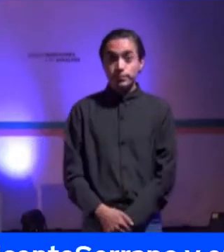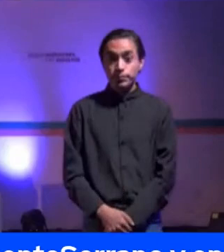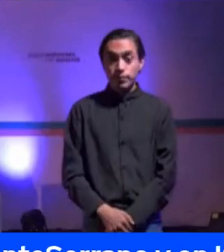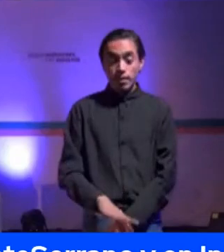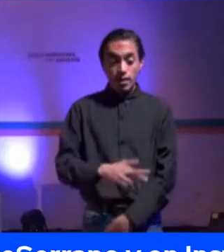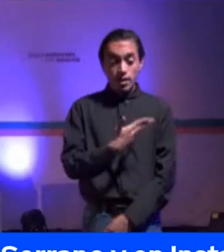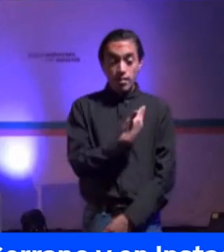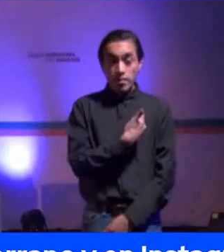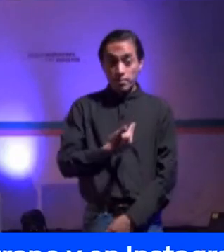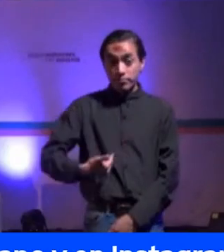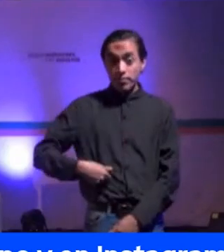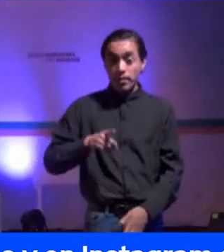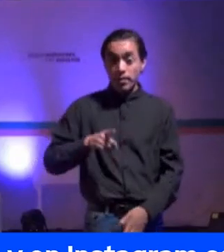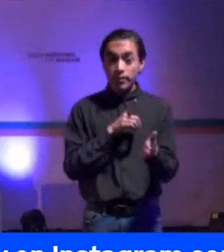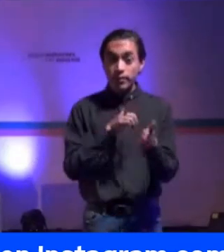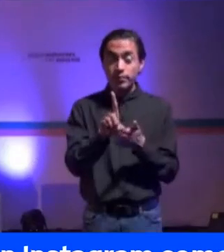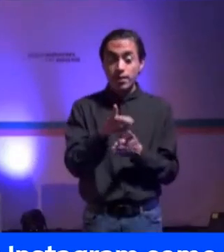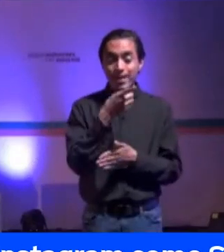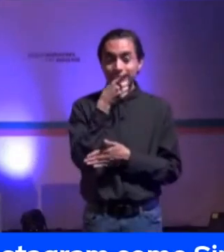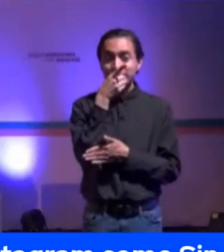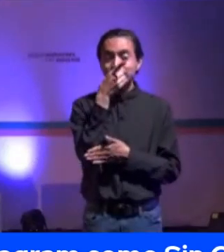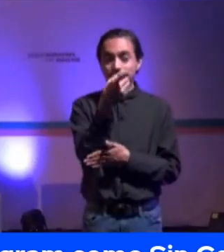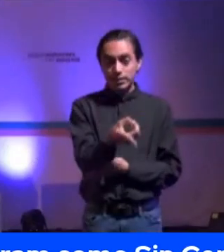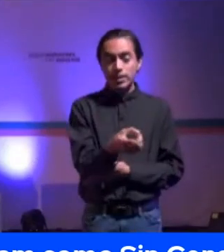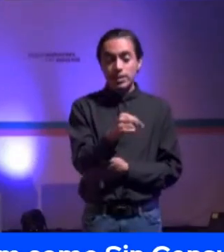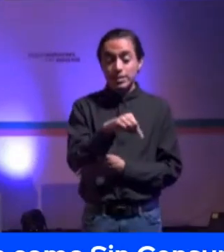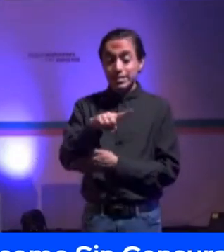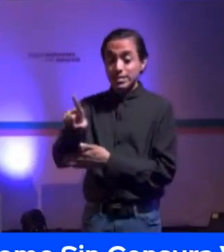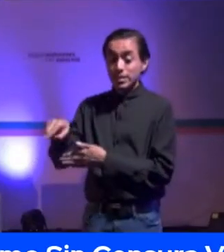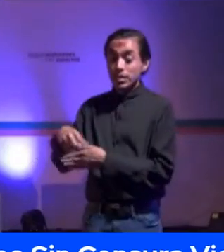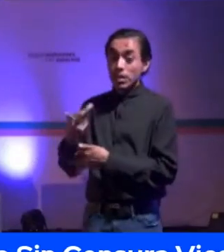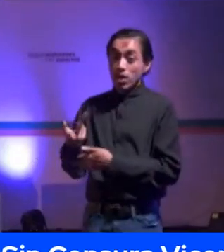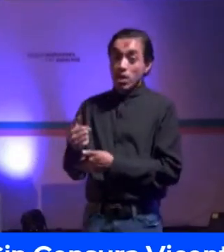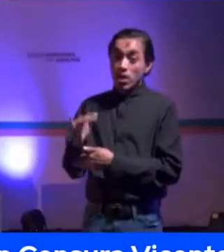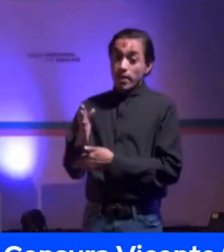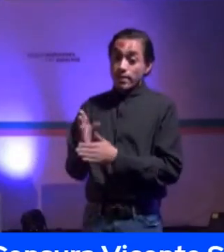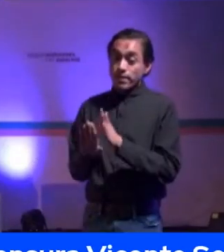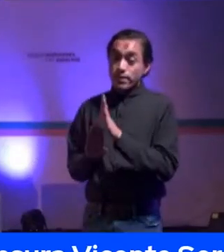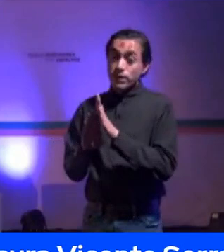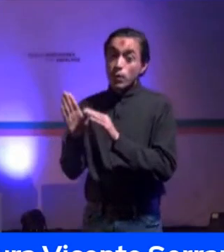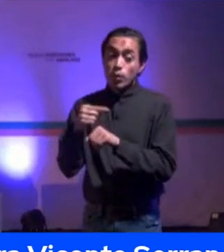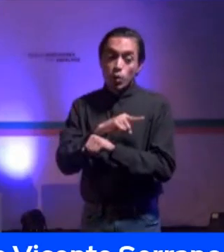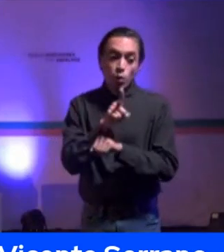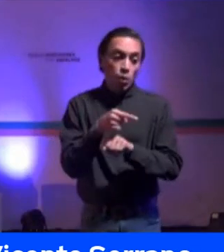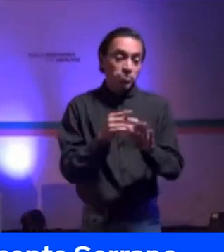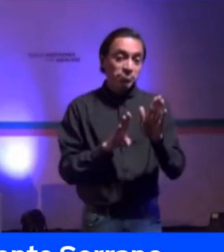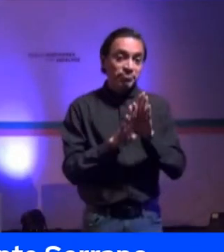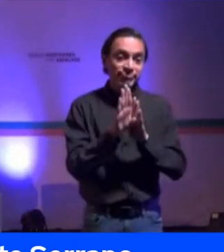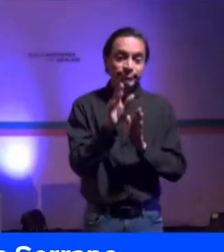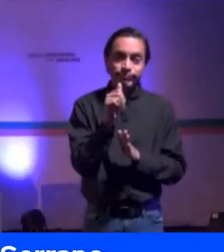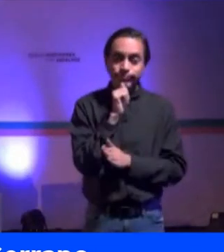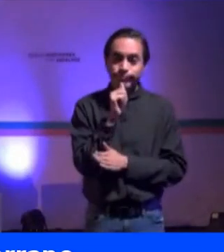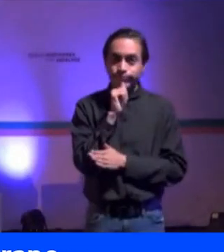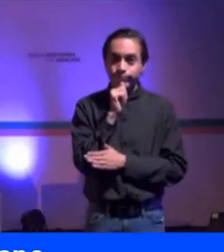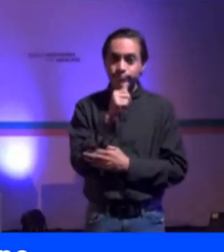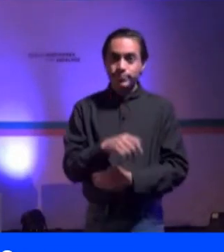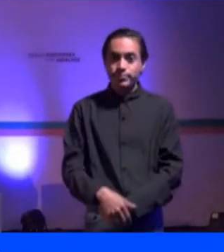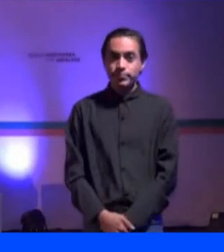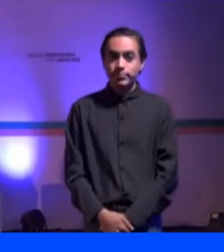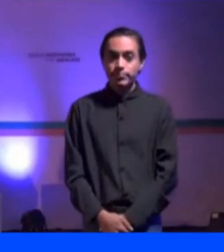el derecho de decir, es que ellos llegan a donde todavía ustedes no llegan, por ejemplo, ¿no?